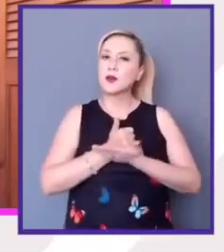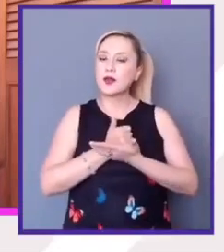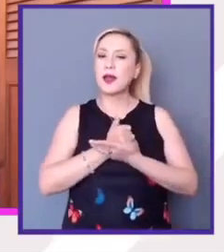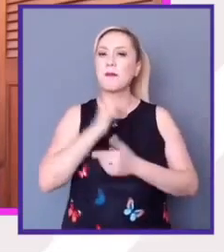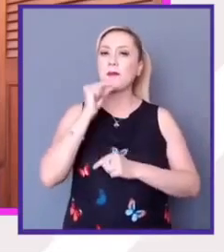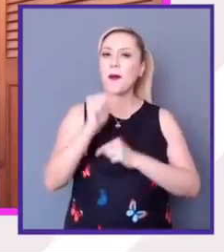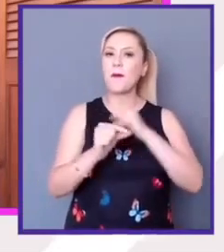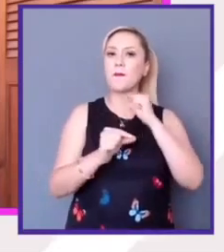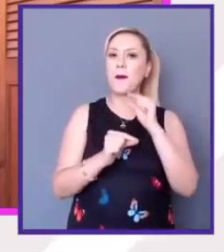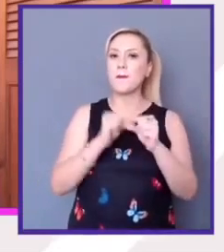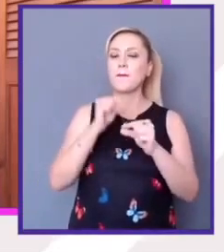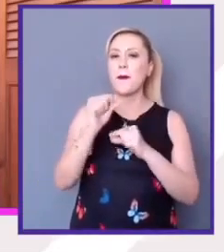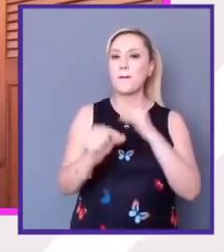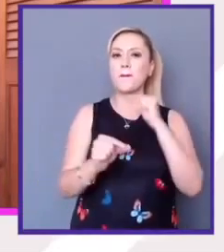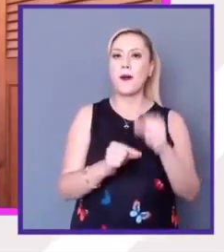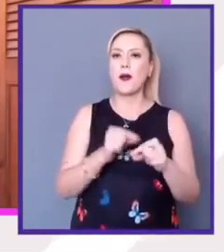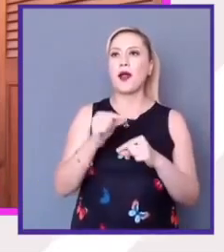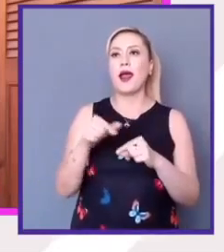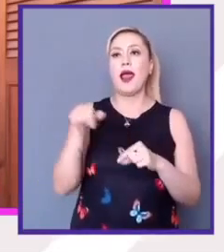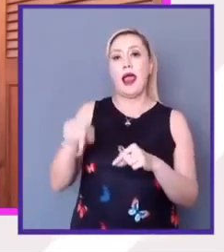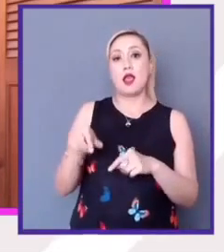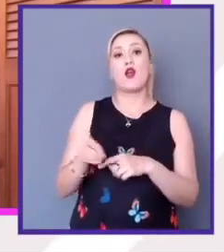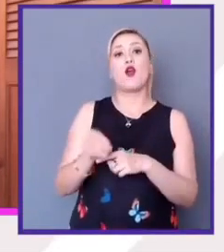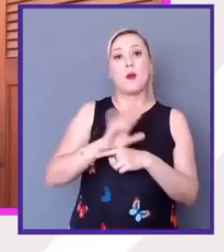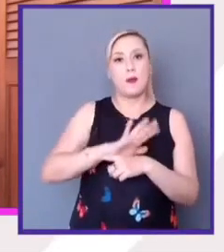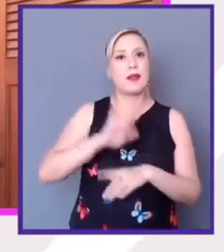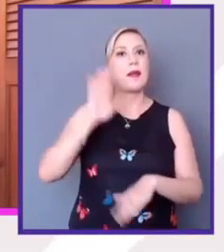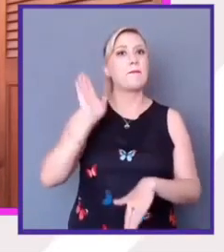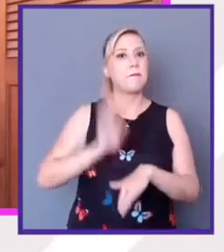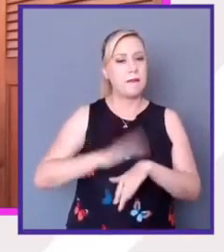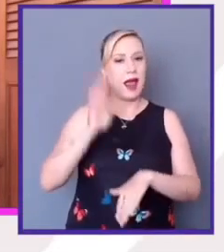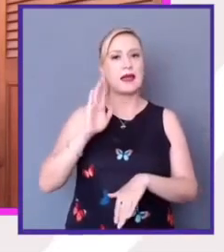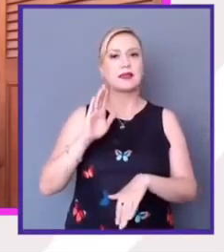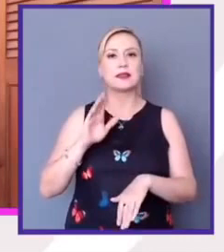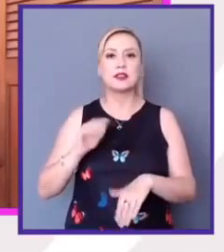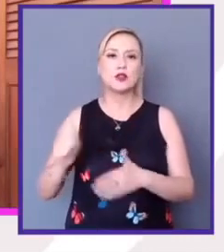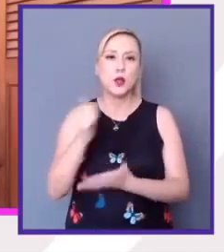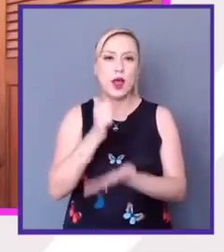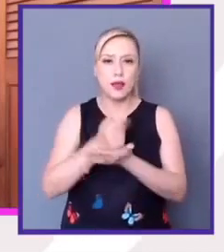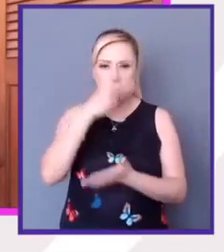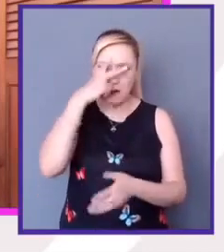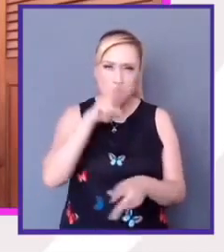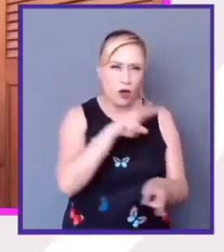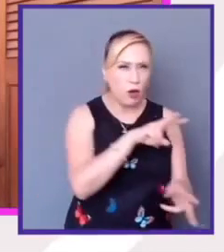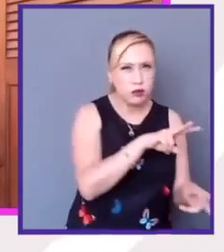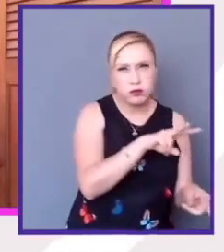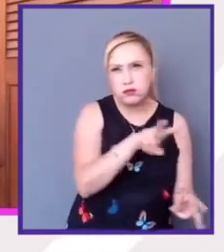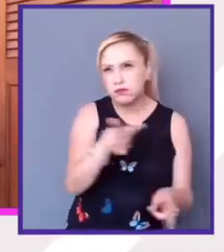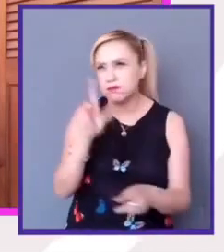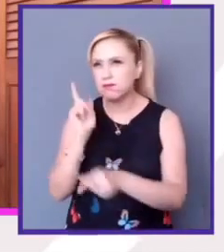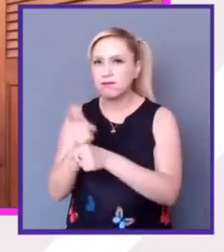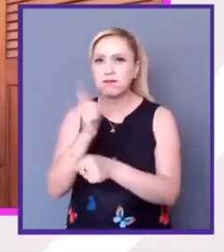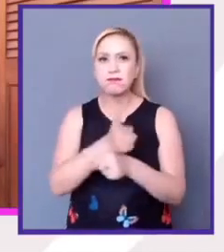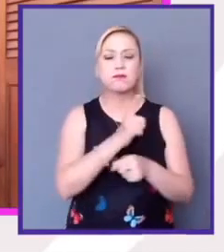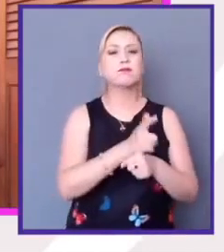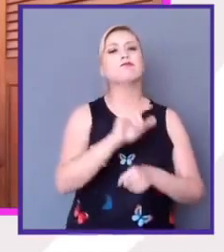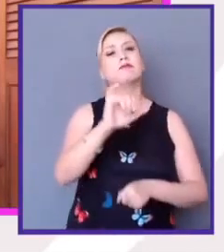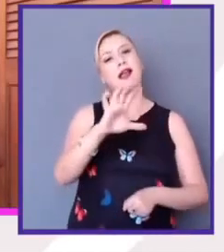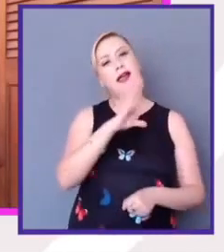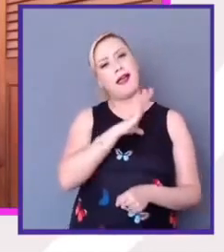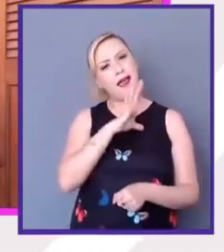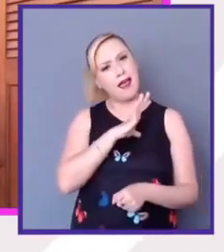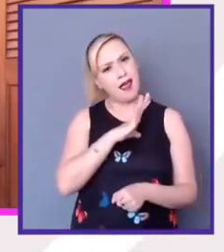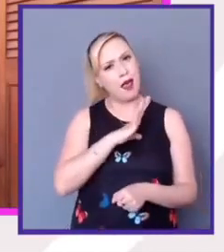y próximamente también el COPRED va a tener más datos al respecto a nivel Ciudad de México, que nos demuestran que sí existen beneficios de